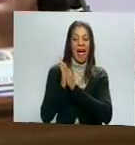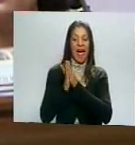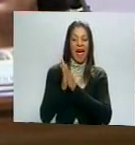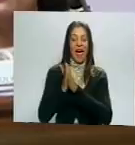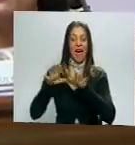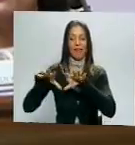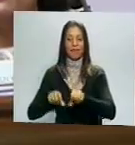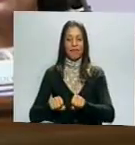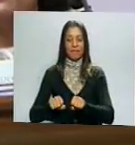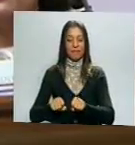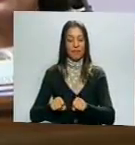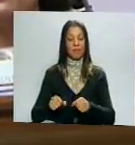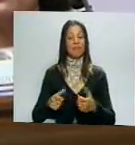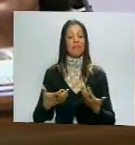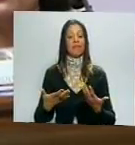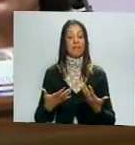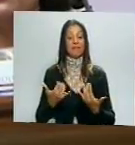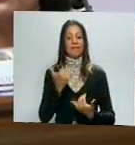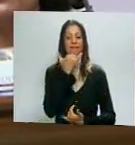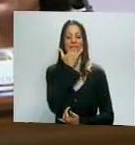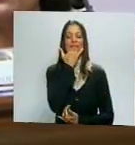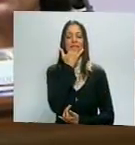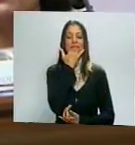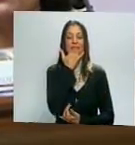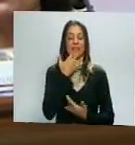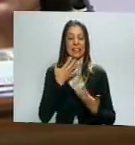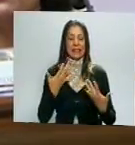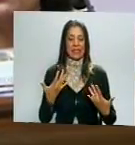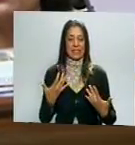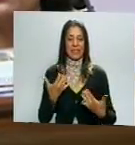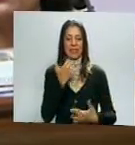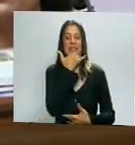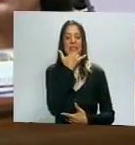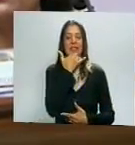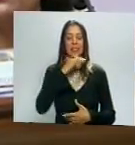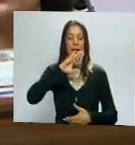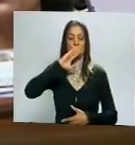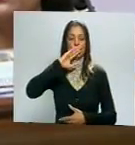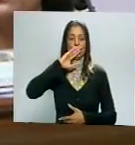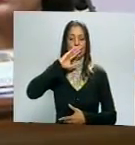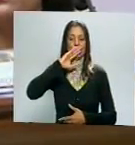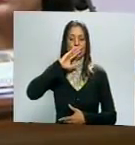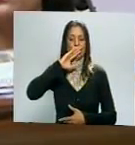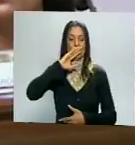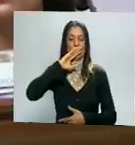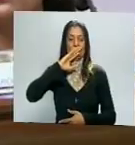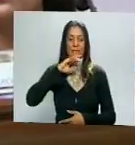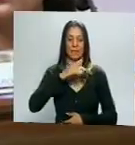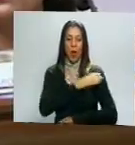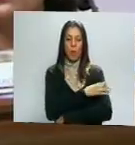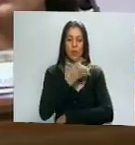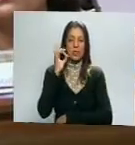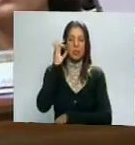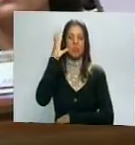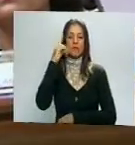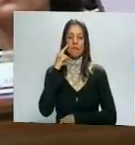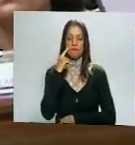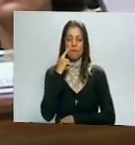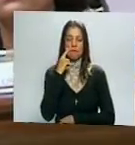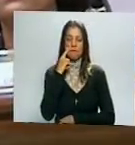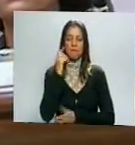Río Revuelto. Pero como no se les dio, comenzaron entonces en la arremetida para